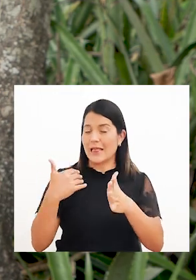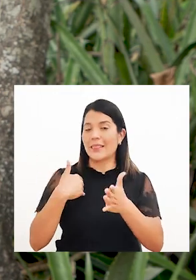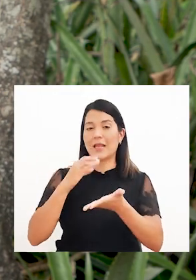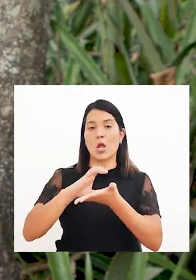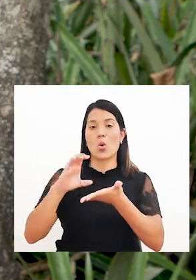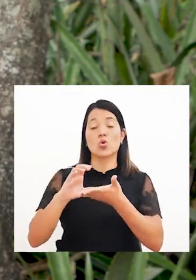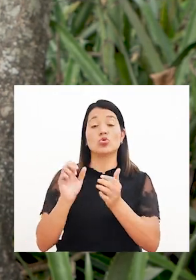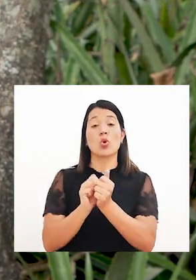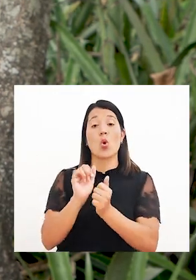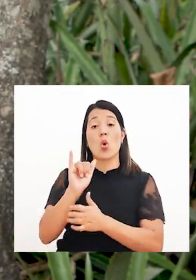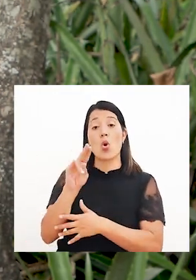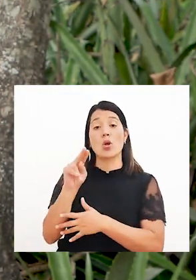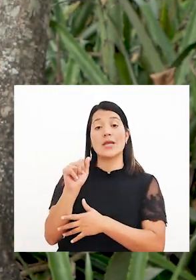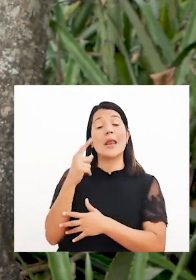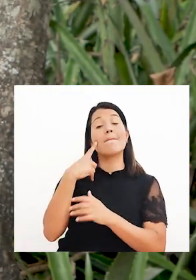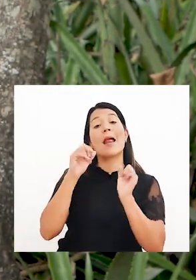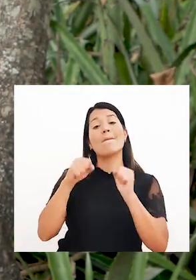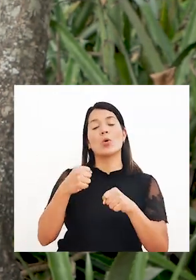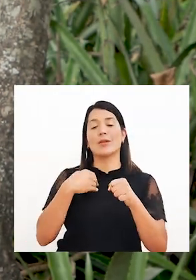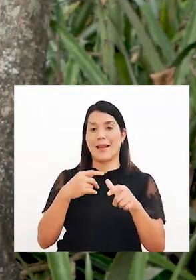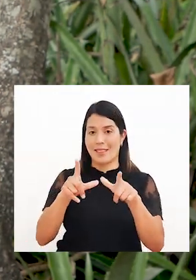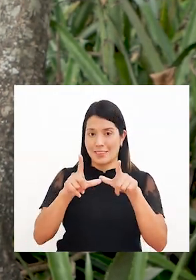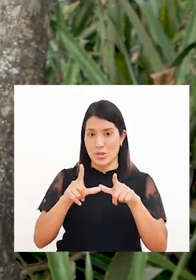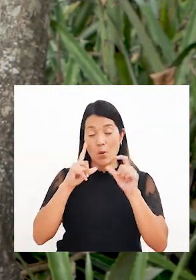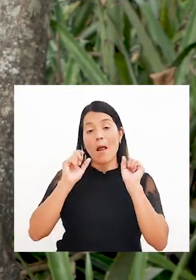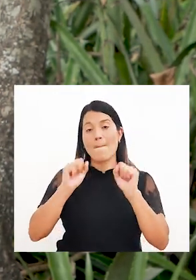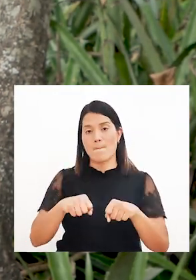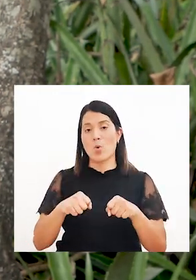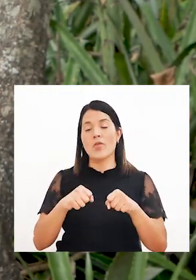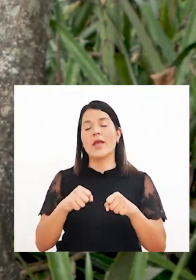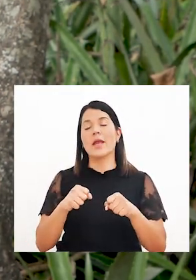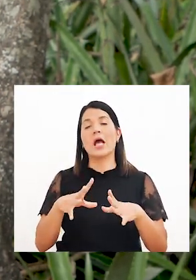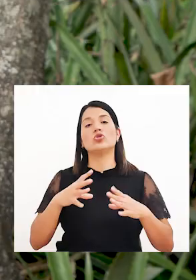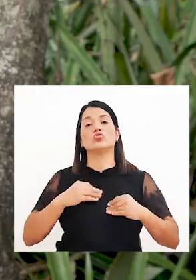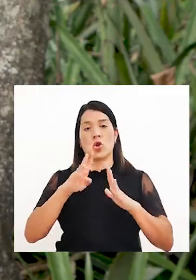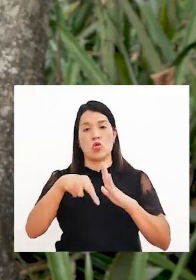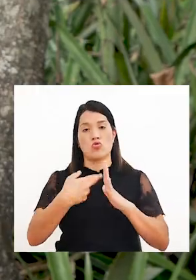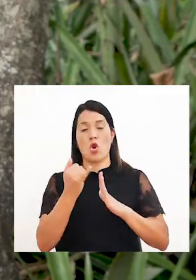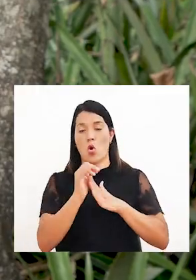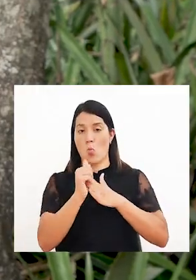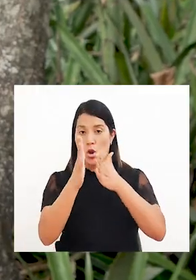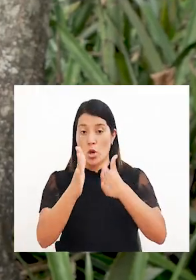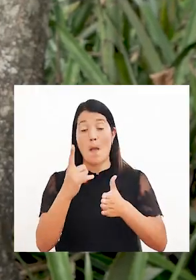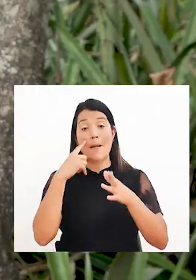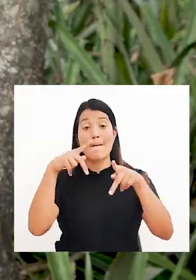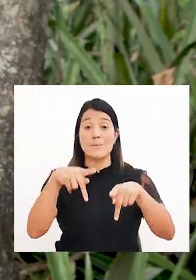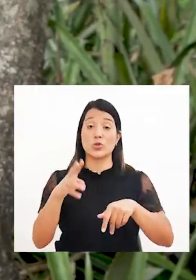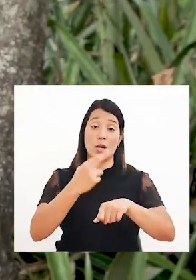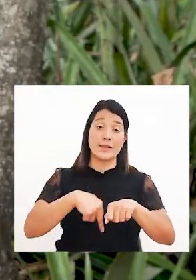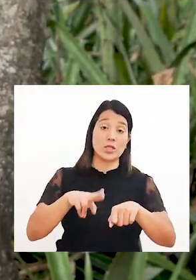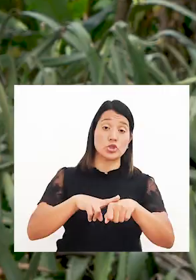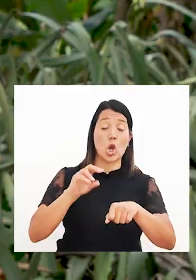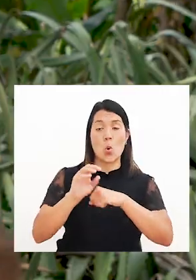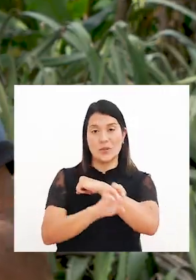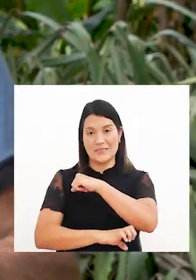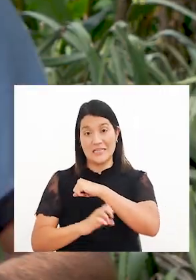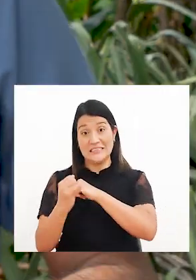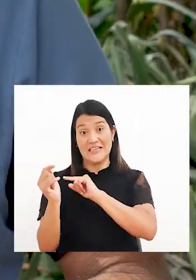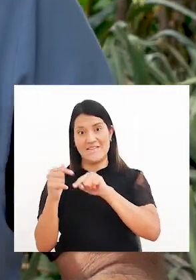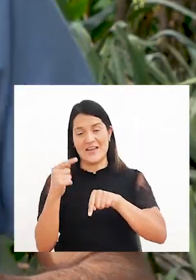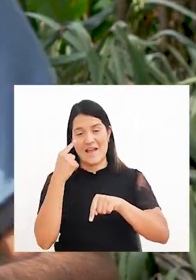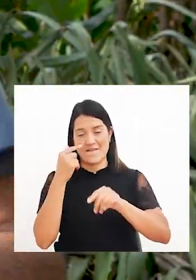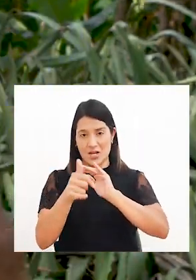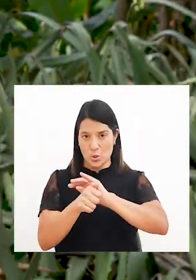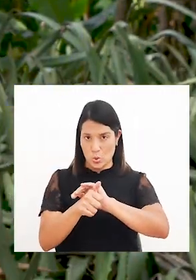INAH para poder obtener un título, para poder manejar el guiado de los extranjeros o nacionales que vengan a ver las tortugas. Más de